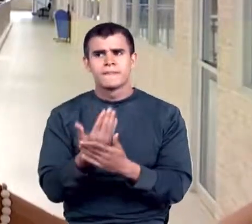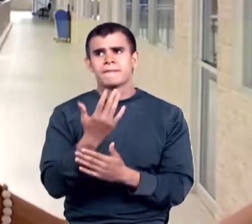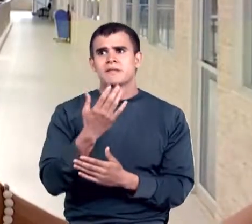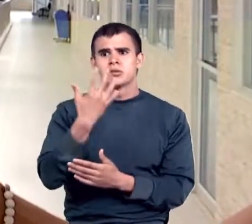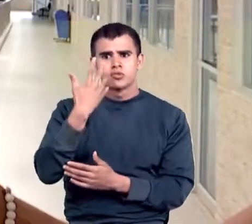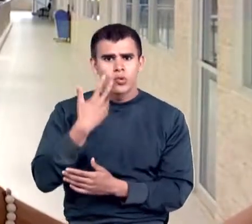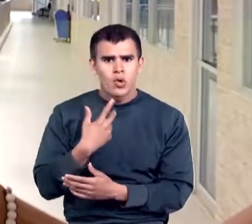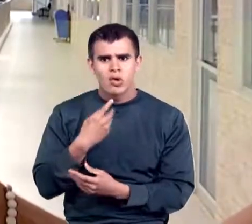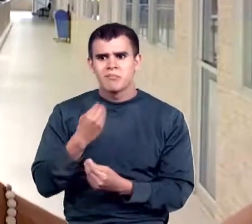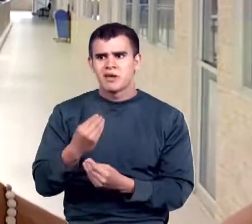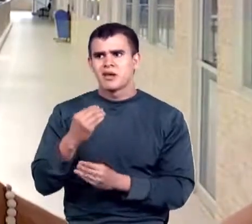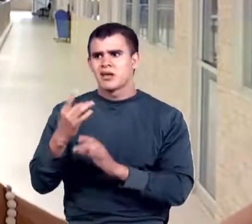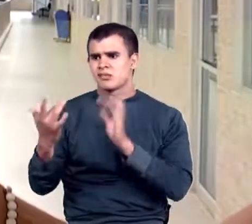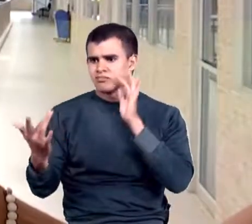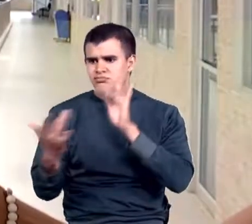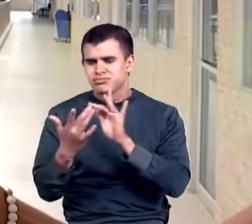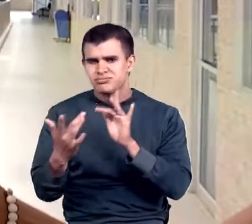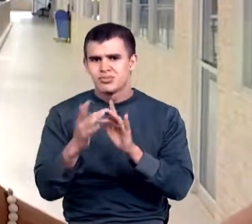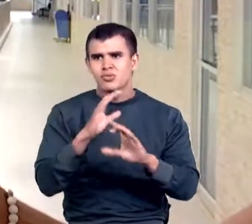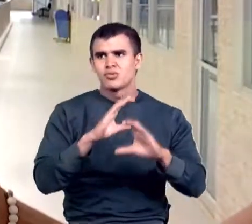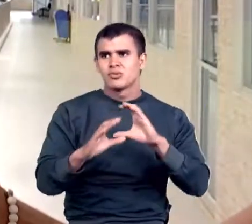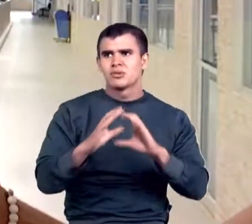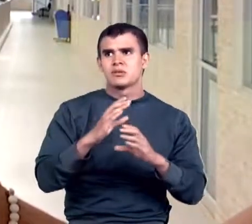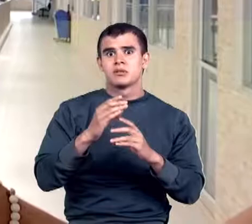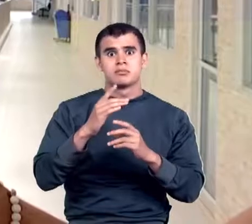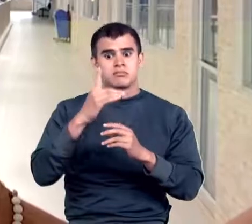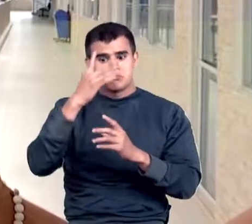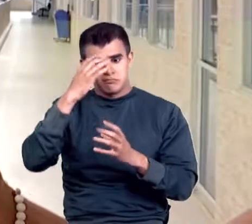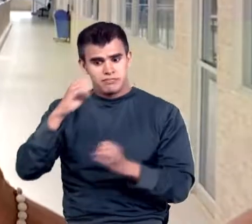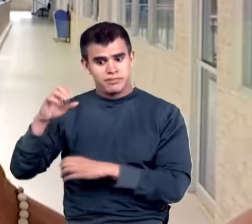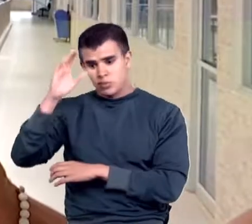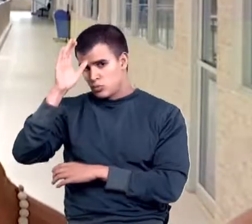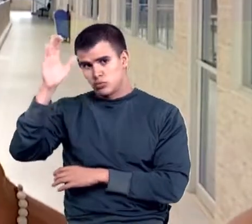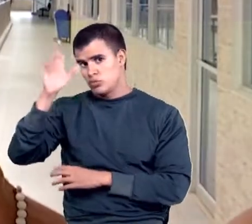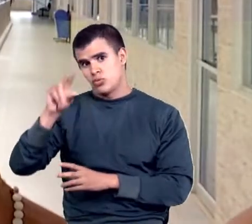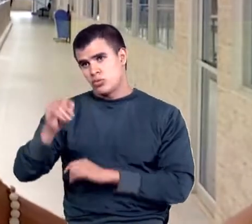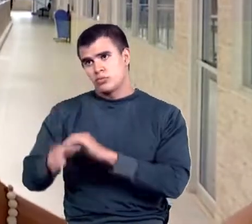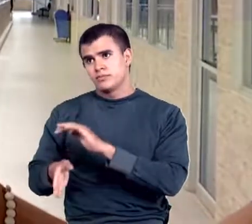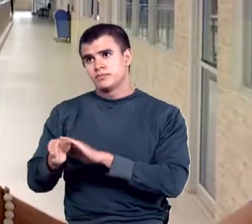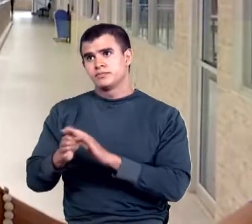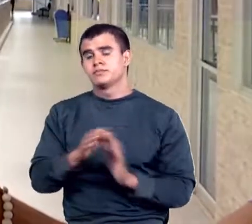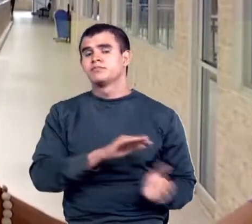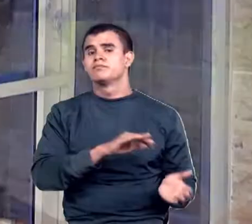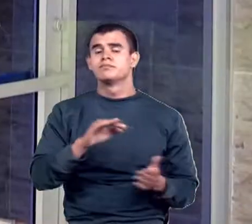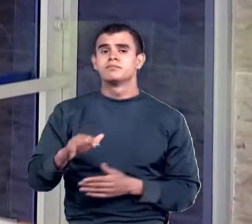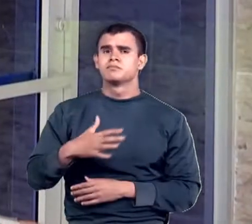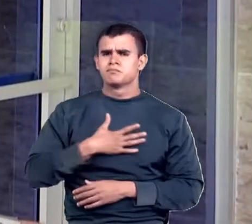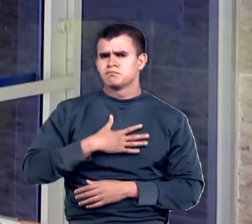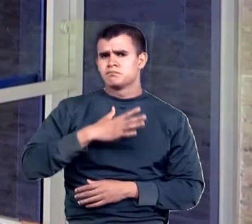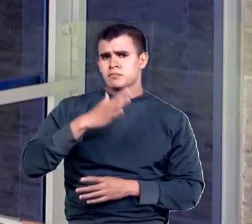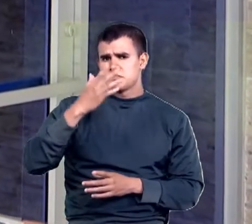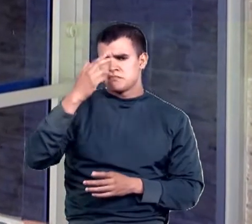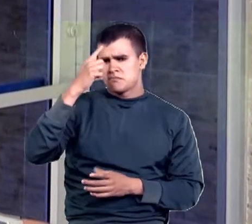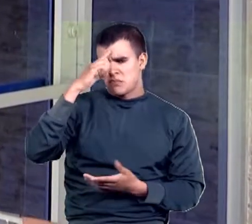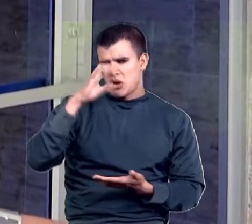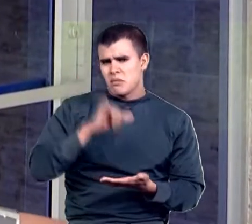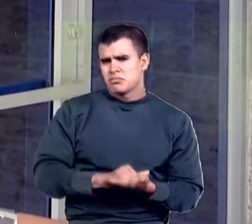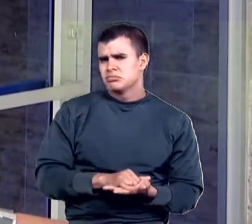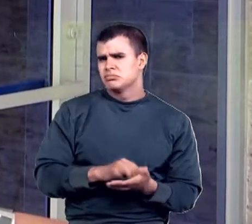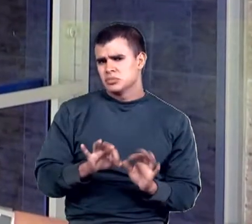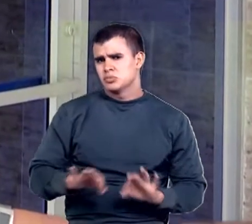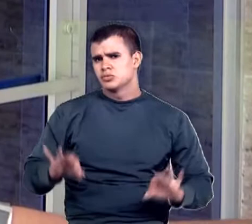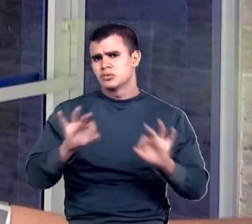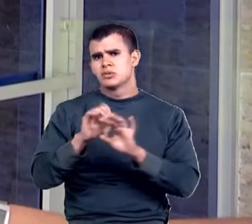las plataformas y de los medios que están saliendo día a día para comunicar sin dejar de lado la parte conceptual. Me parece de gran importancia porque